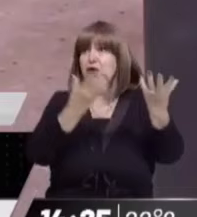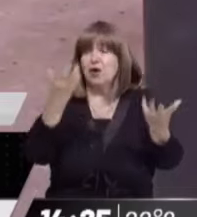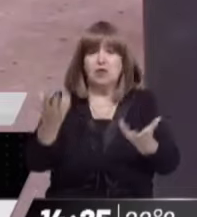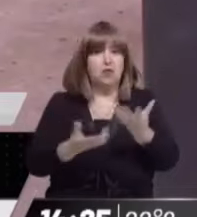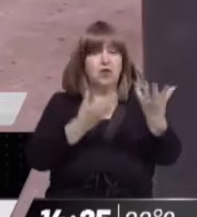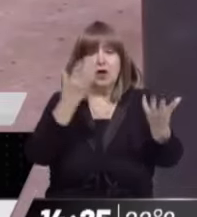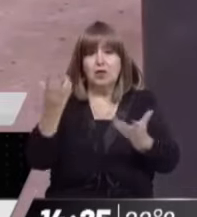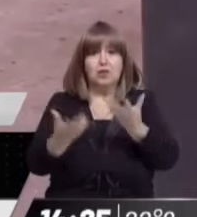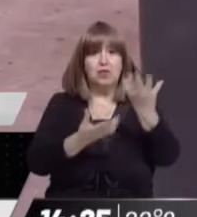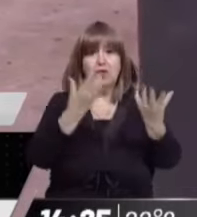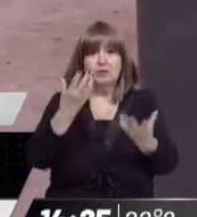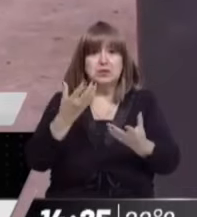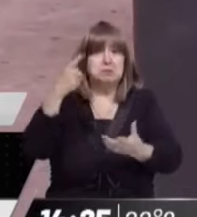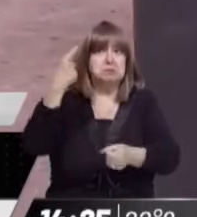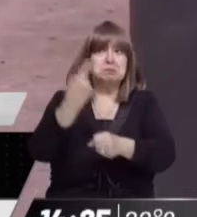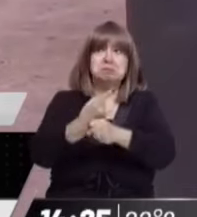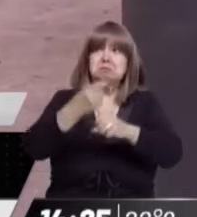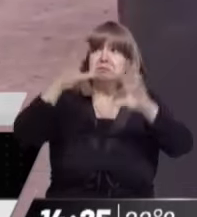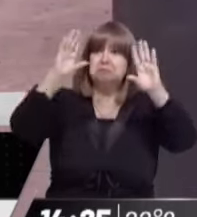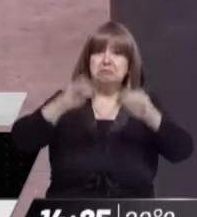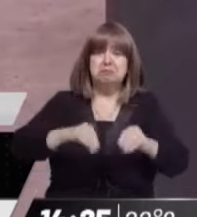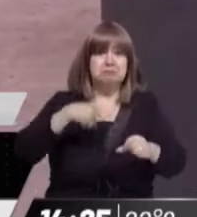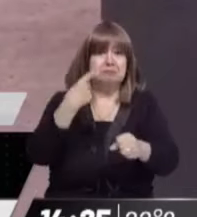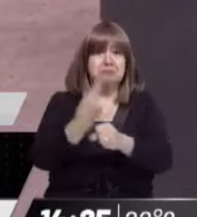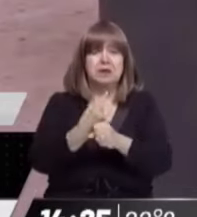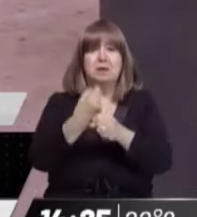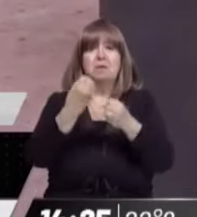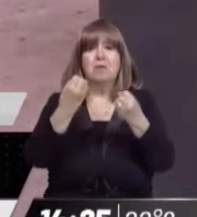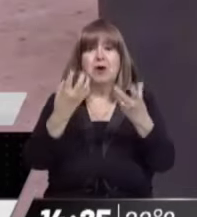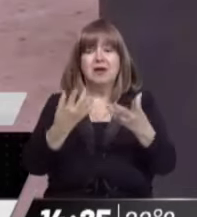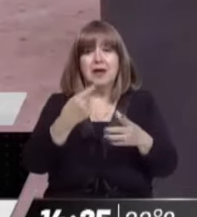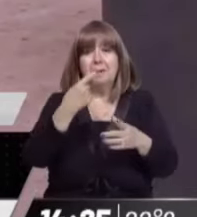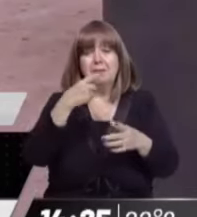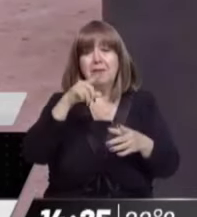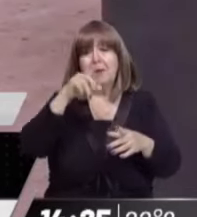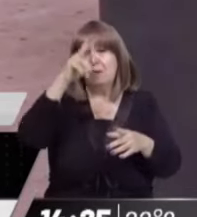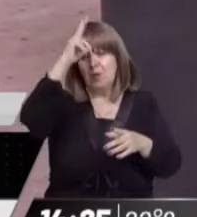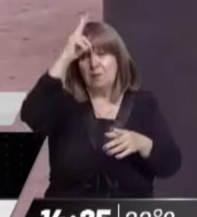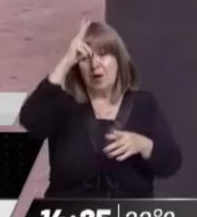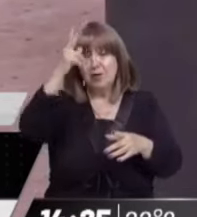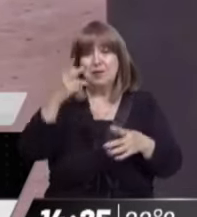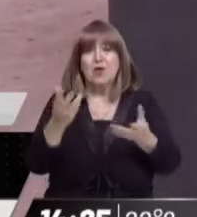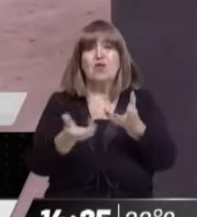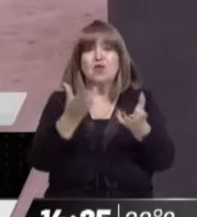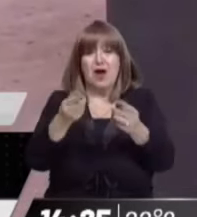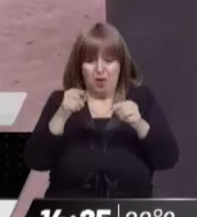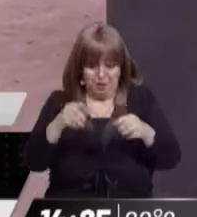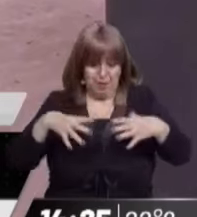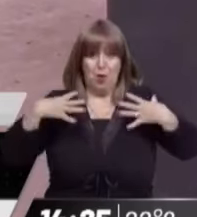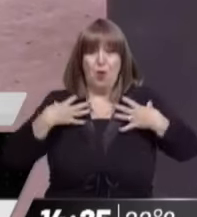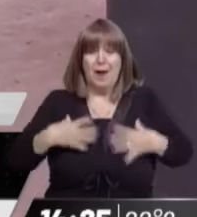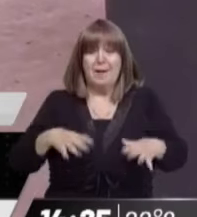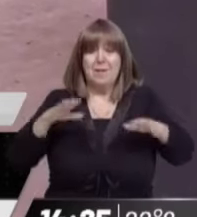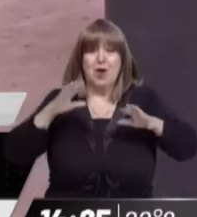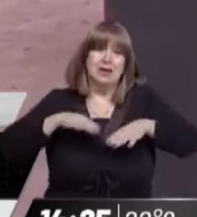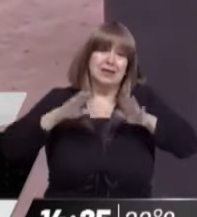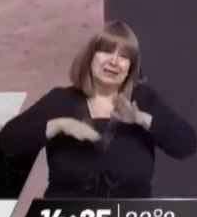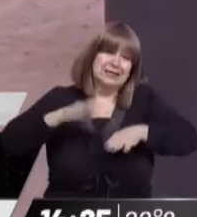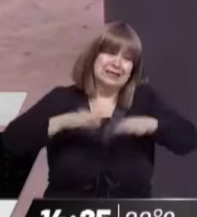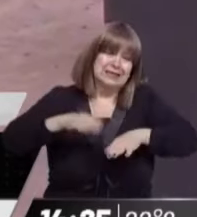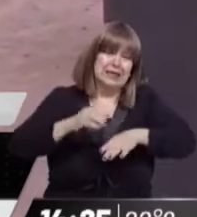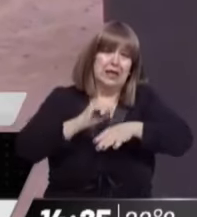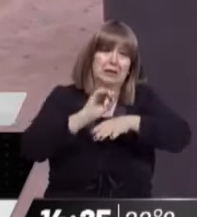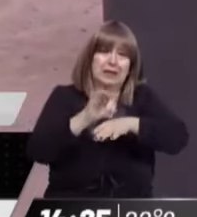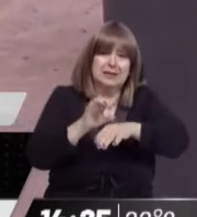por lo que les decía recién, entre otros puntos, es esto de que las aves, al prenderse fuego, lo que hacen es espantarse